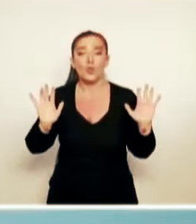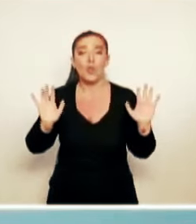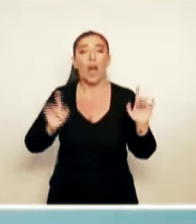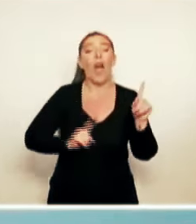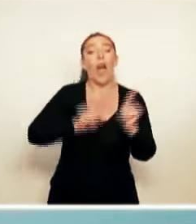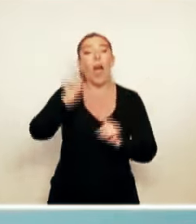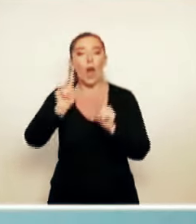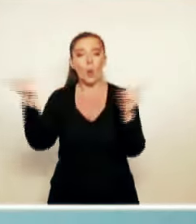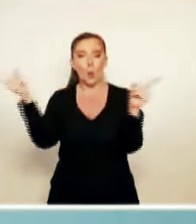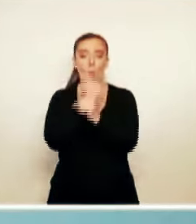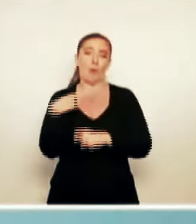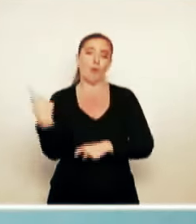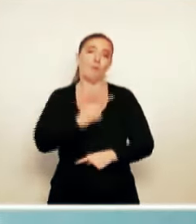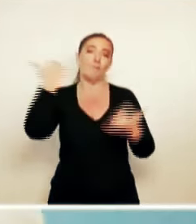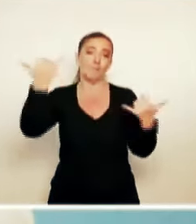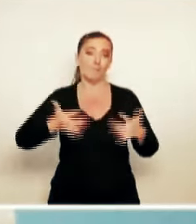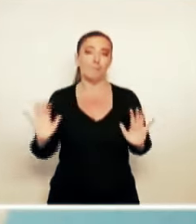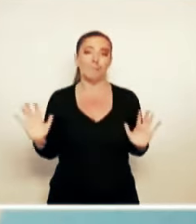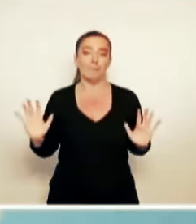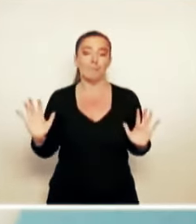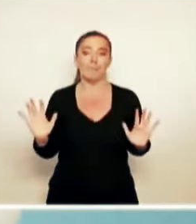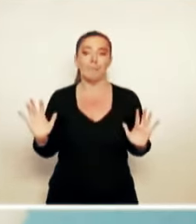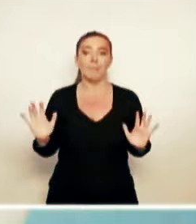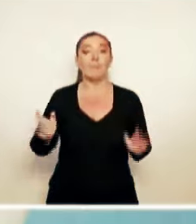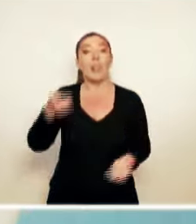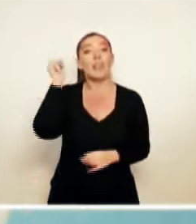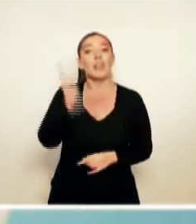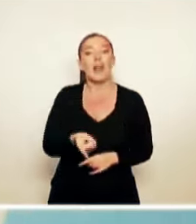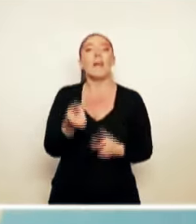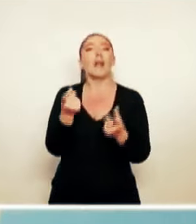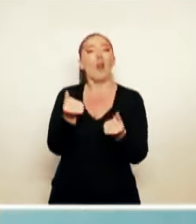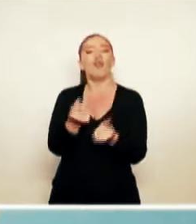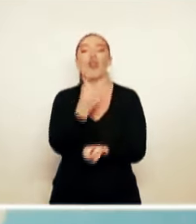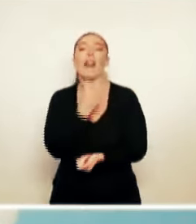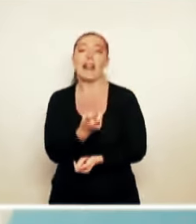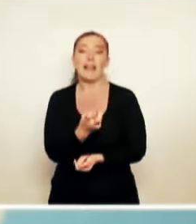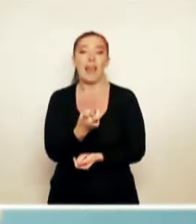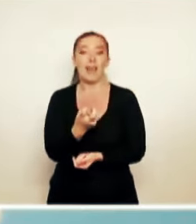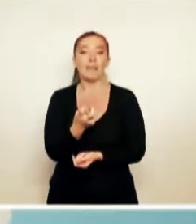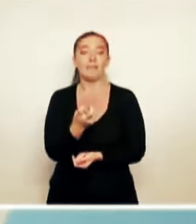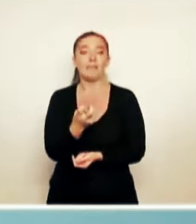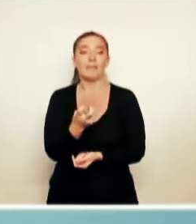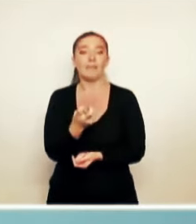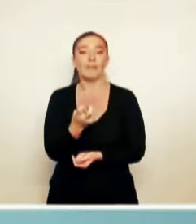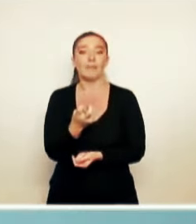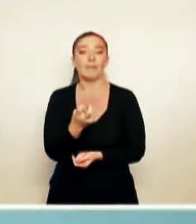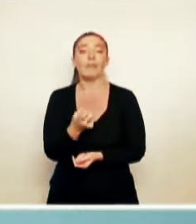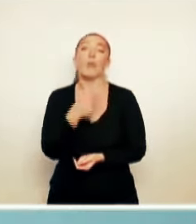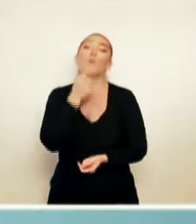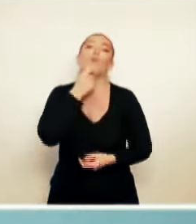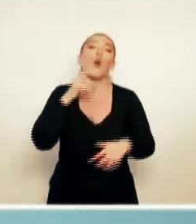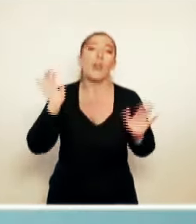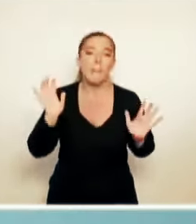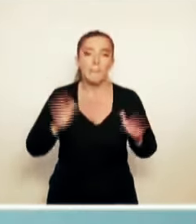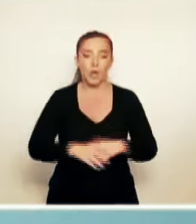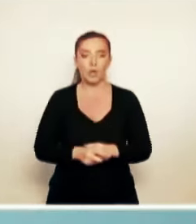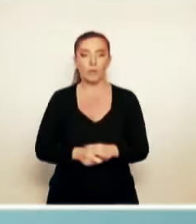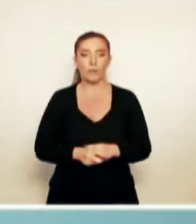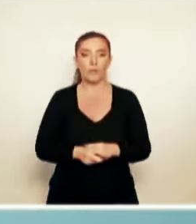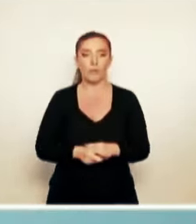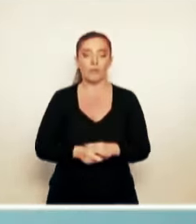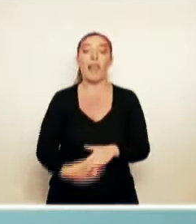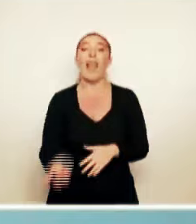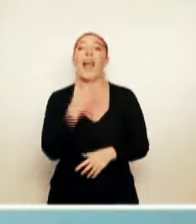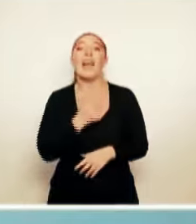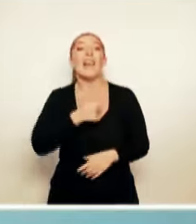de los problemas que tenemos. Y también el costo de la energía. Y quiero, por ejemplo, las hídricas